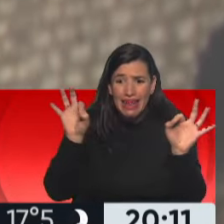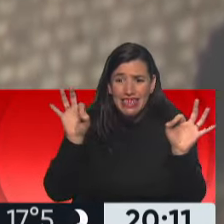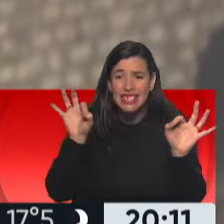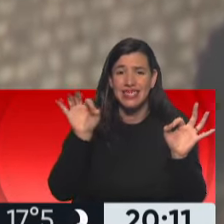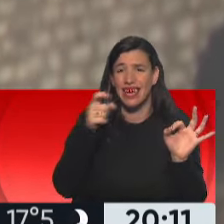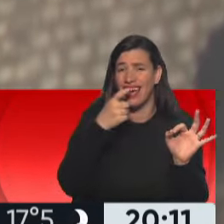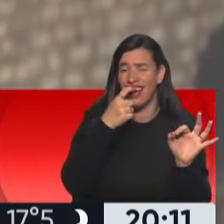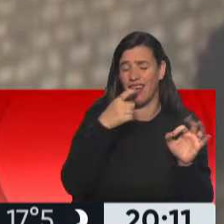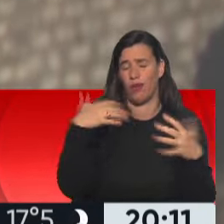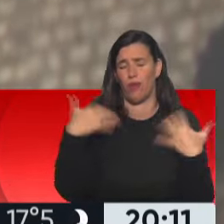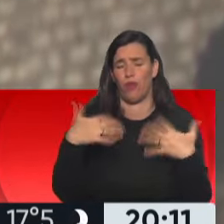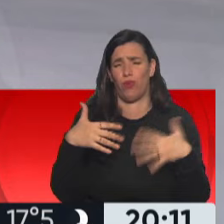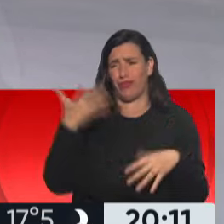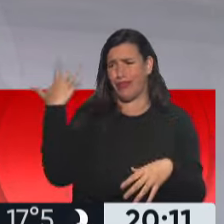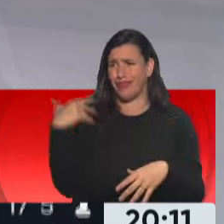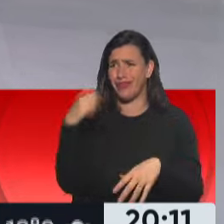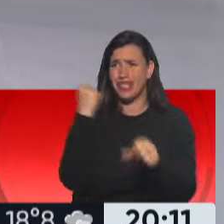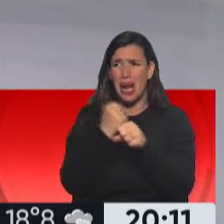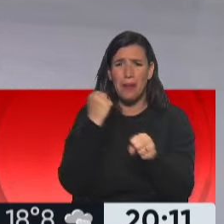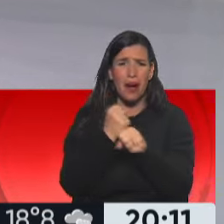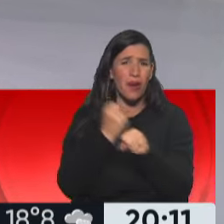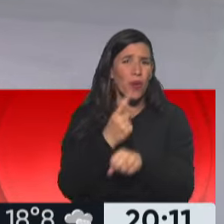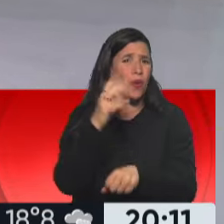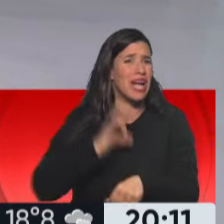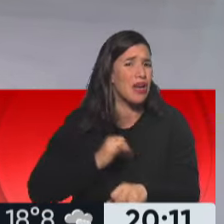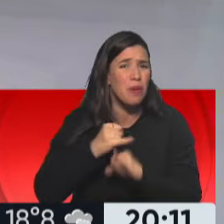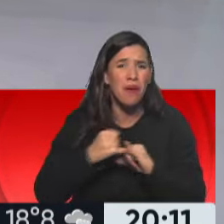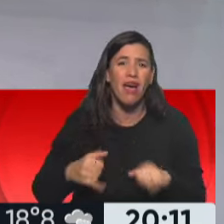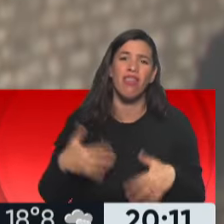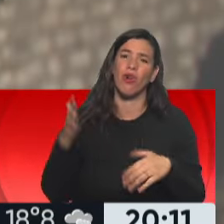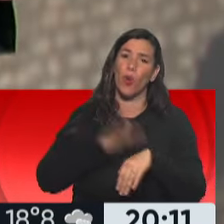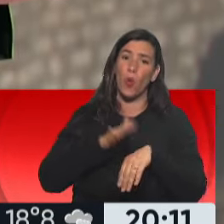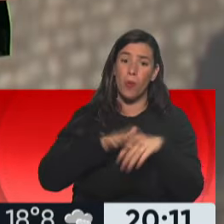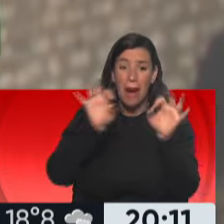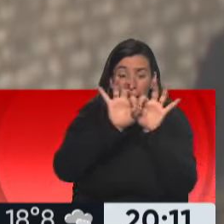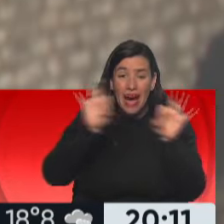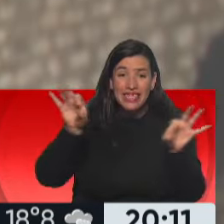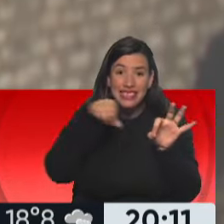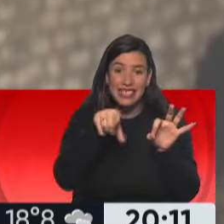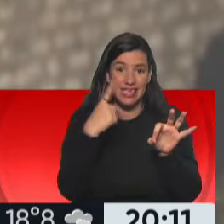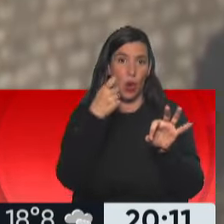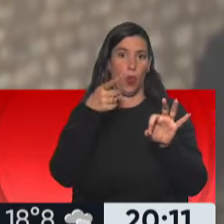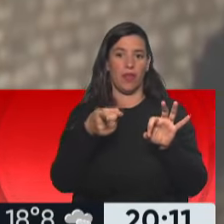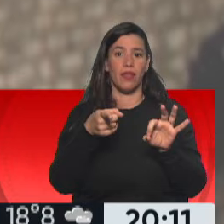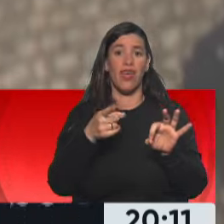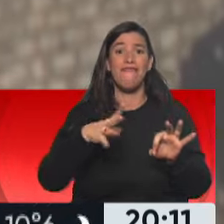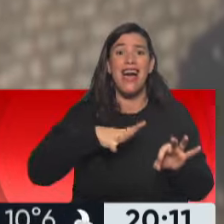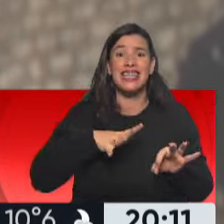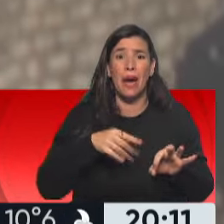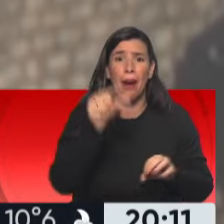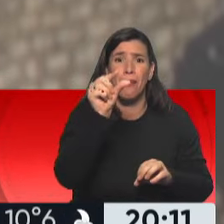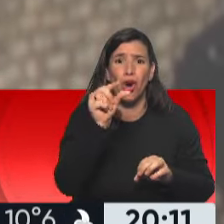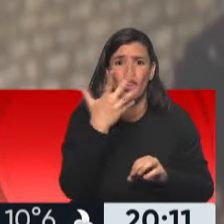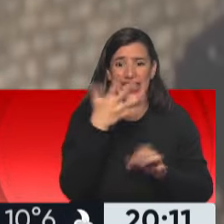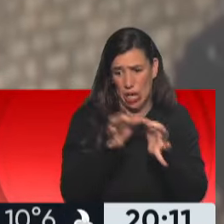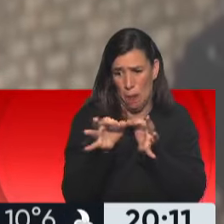pensado durante mucho tiempo y concretado durante un año y medio. Y medio. La varilla los sí, delata. Y le faltaban 5 metros para llegar al